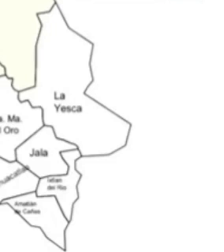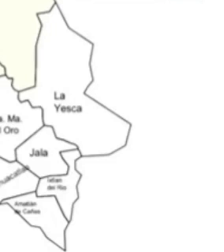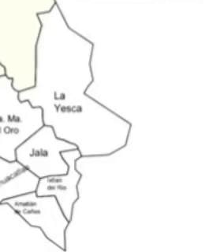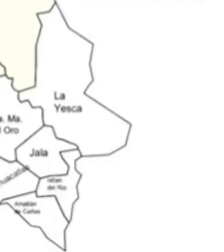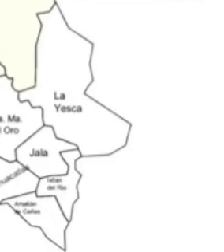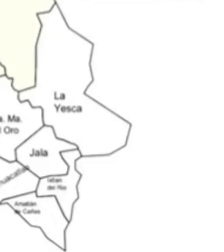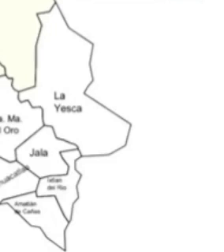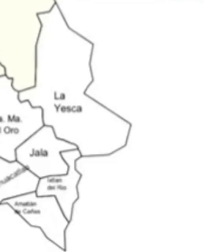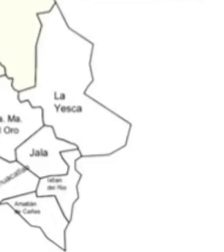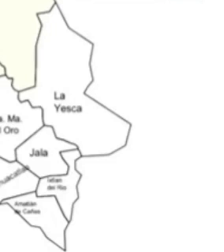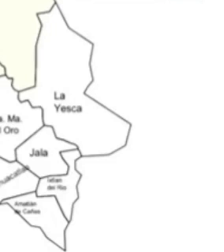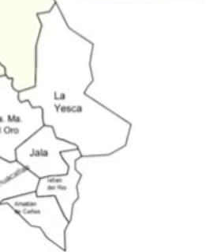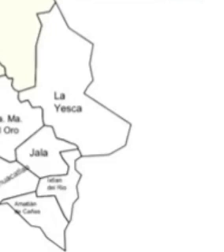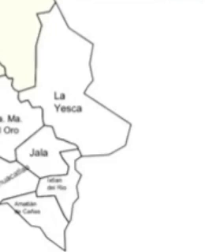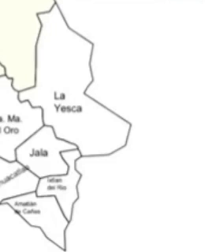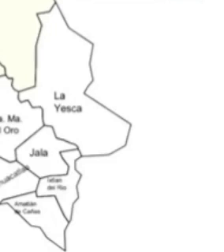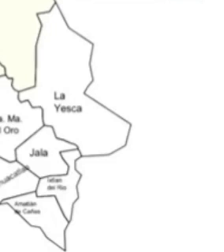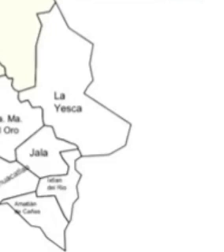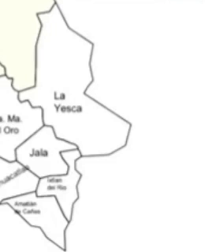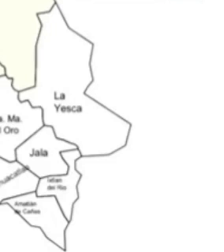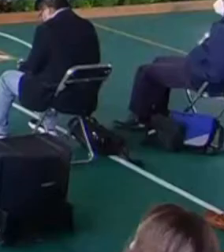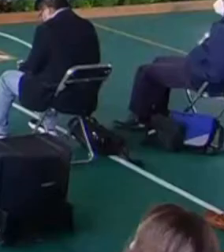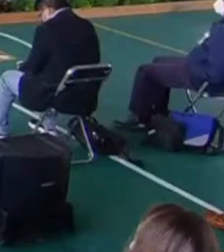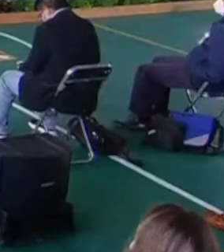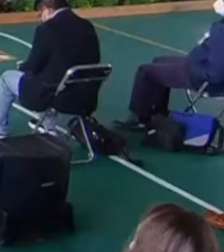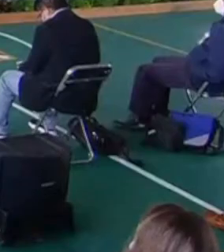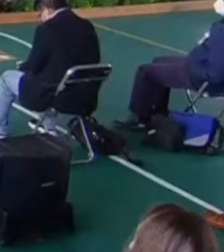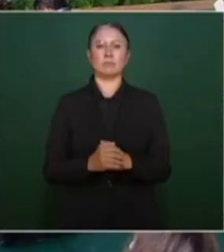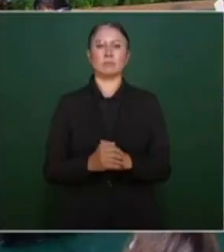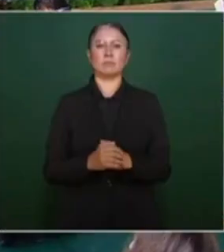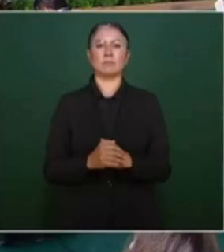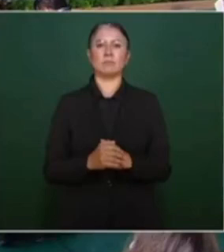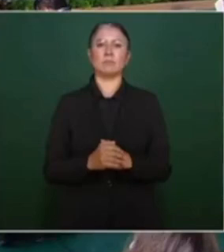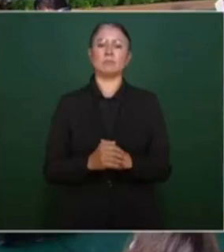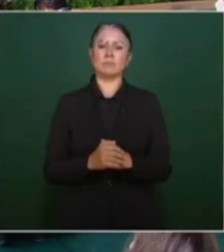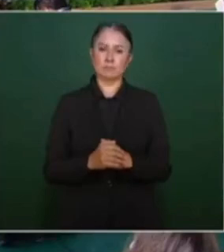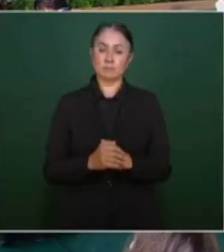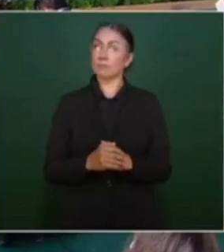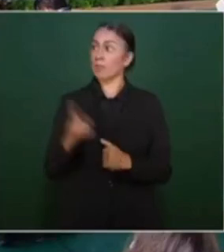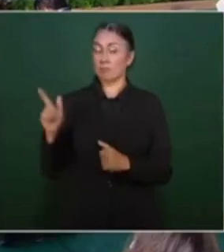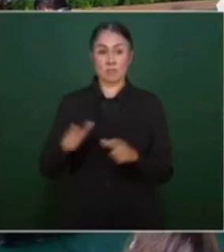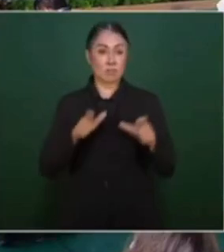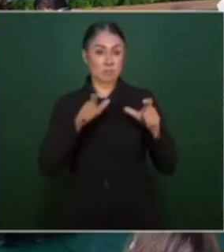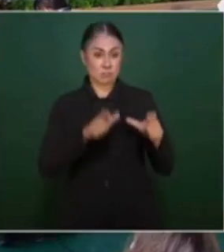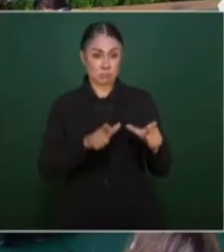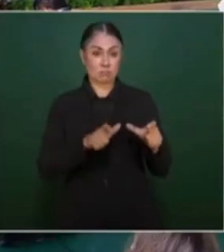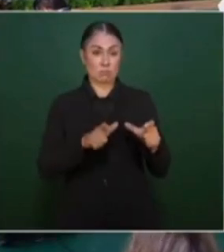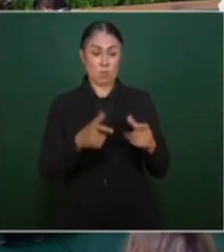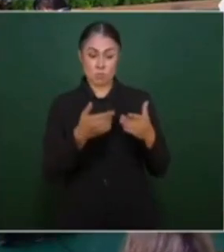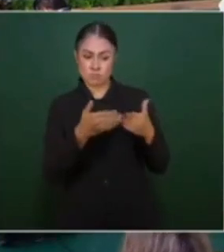tres municipios, atendiendo a la seguridad pública